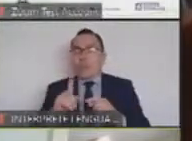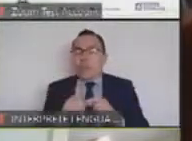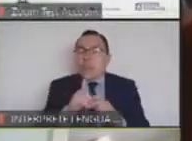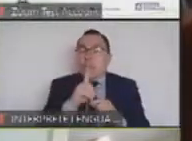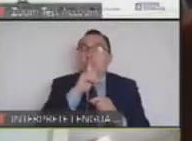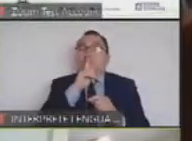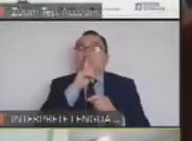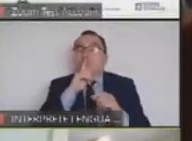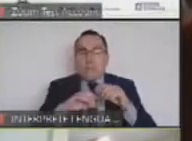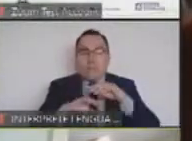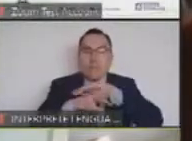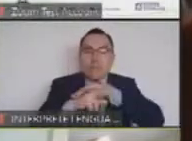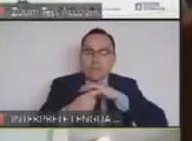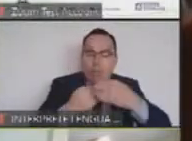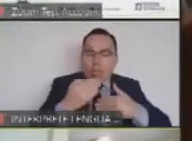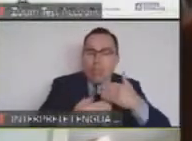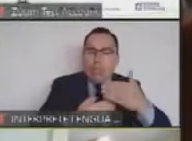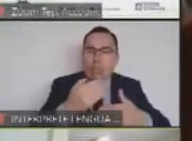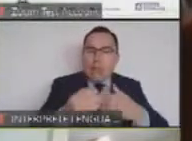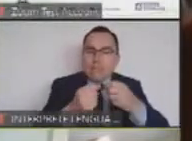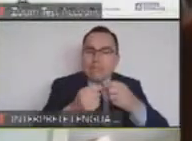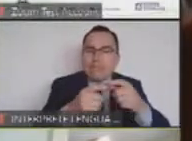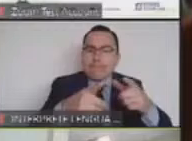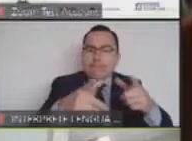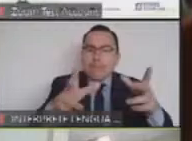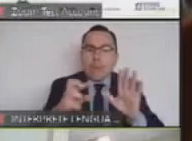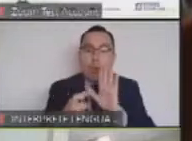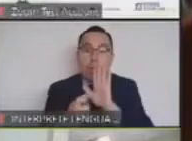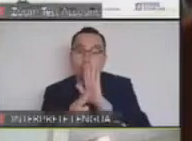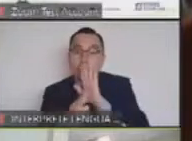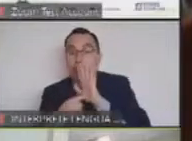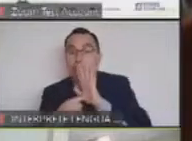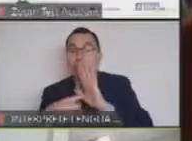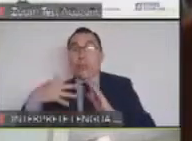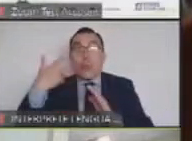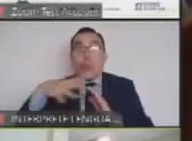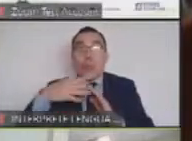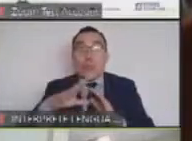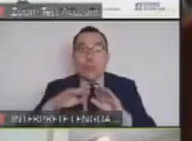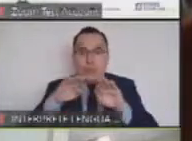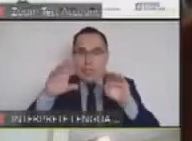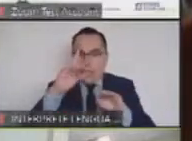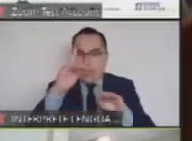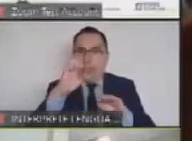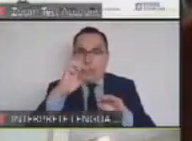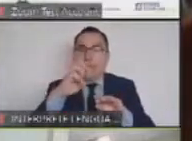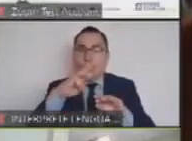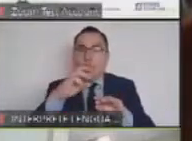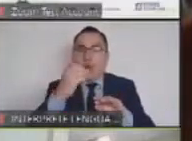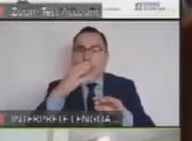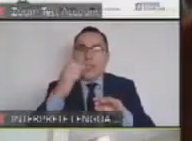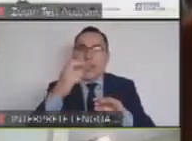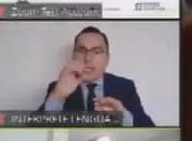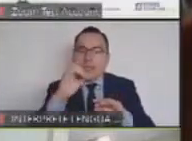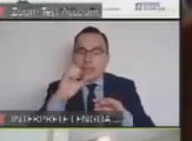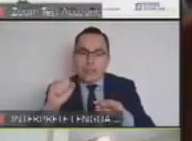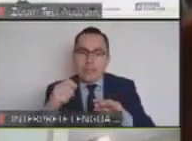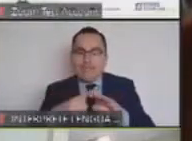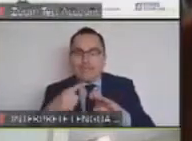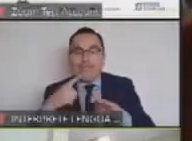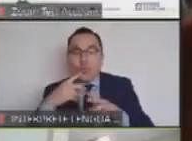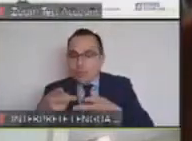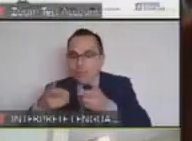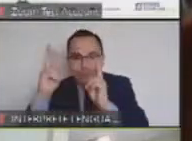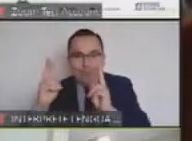y muy gravemente los principios centrales de la democracia y el Estado de Derecho.